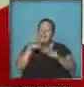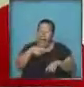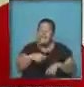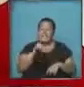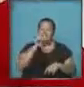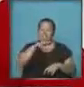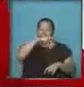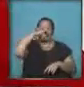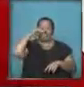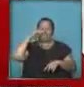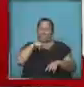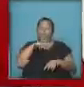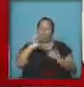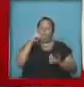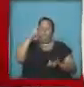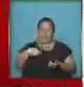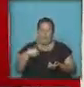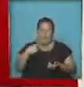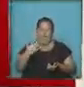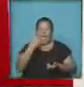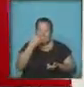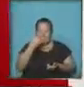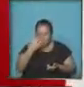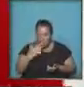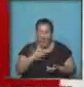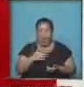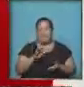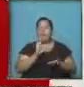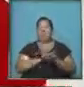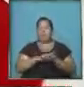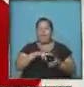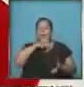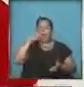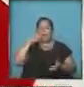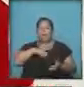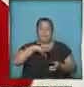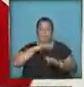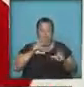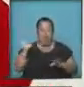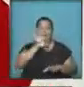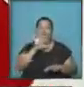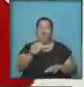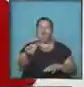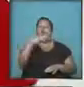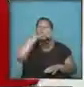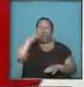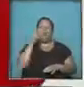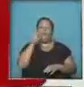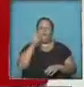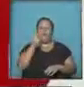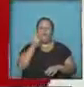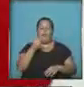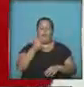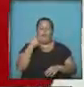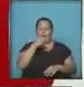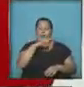ser inhalados y producir intoxicaciones desde el punto de vista respiratorio o por ingreso a través de las